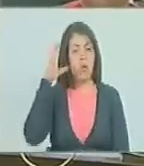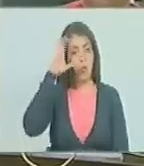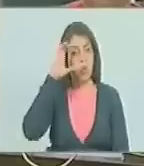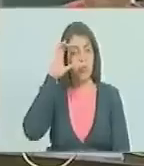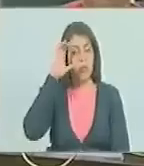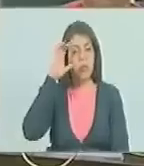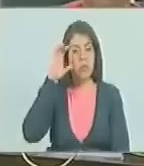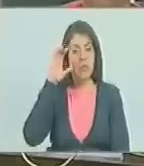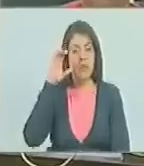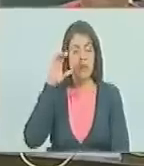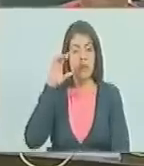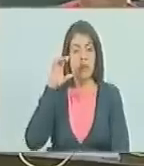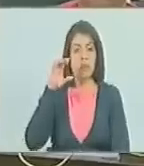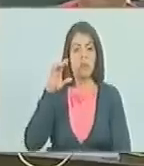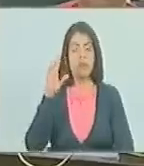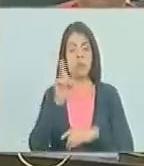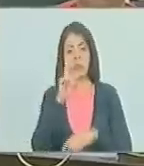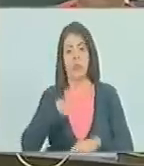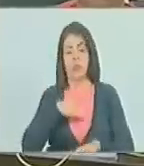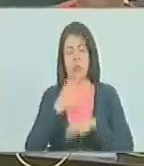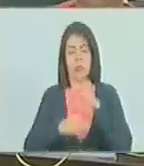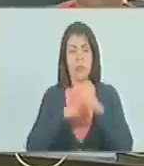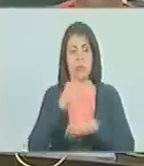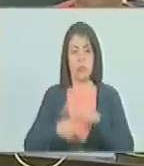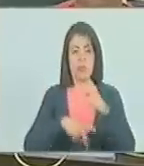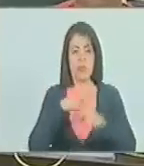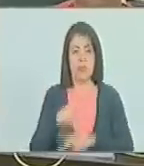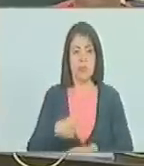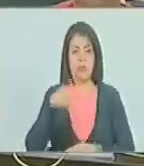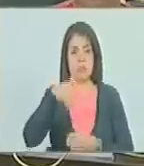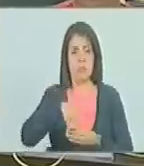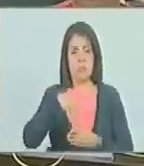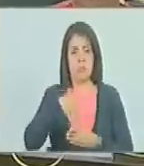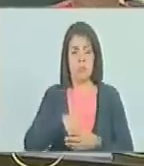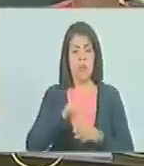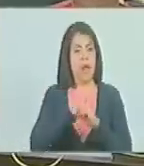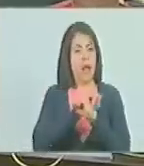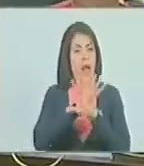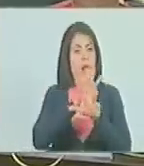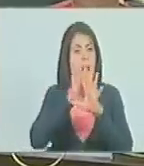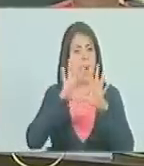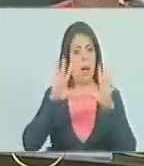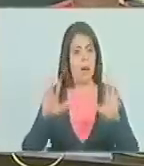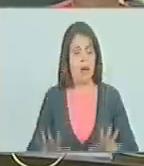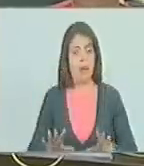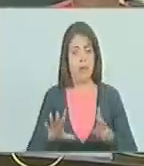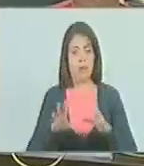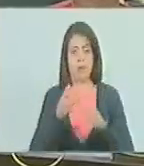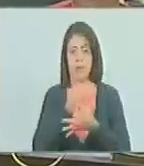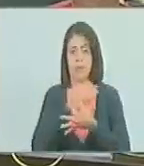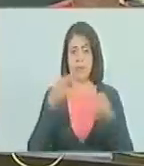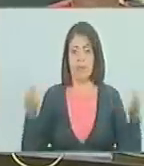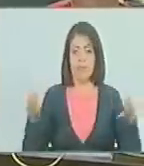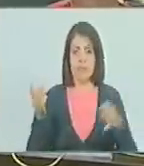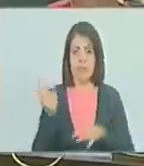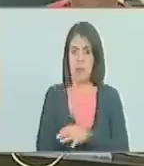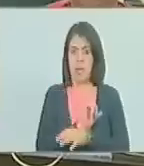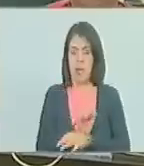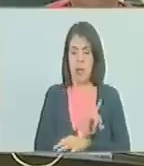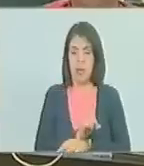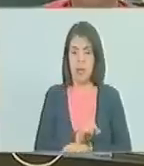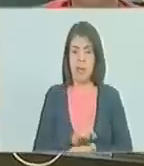no fueron capaces de hacer un proceso electoral transparente, eficiente,